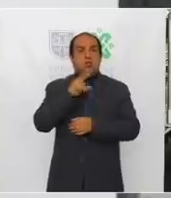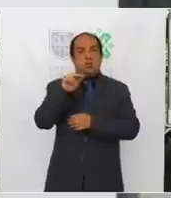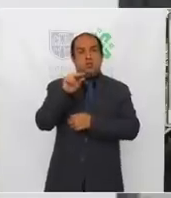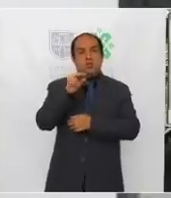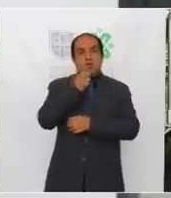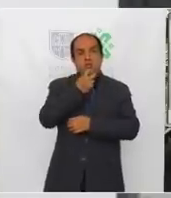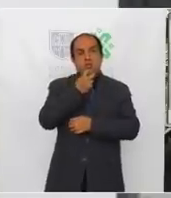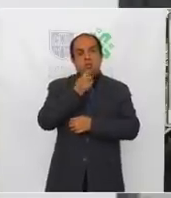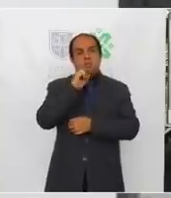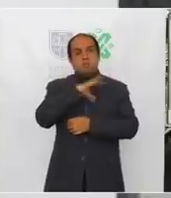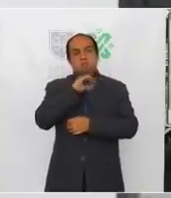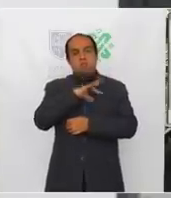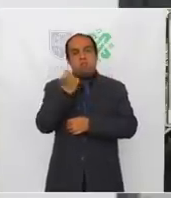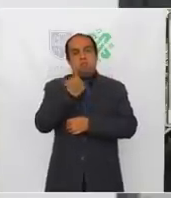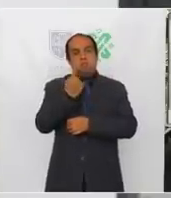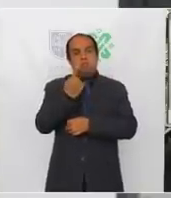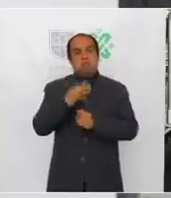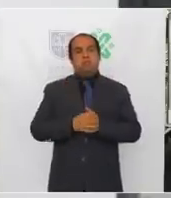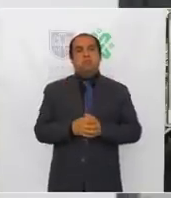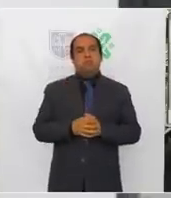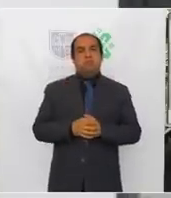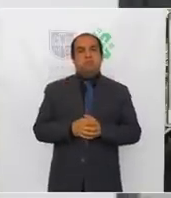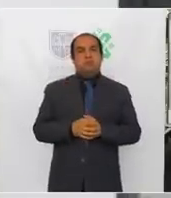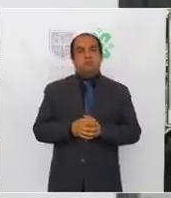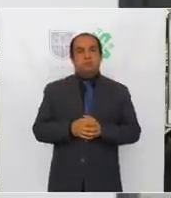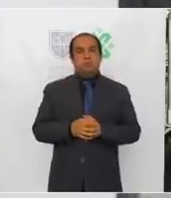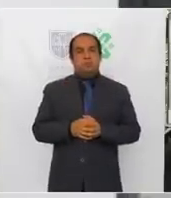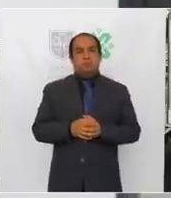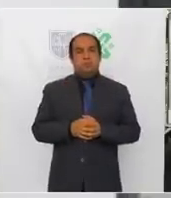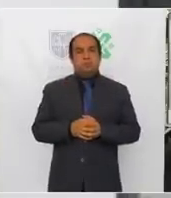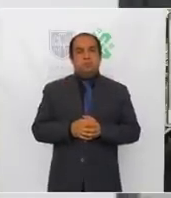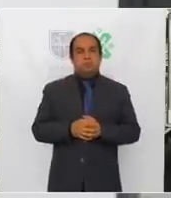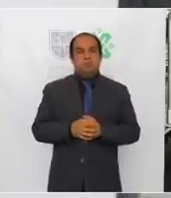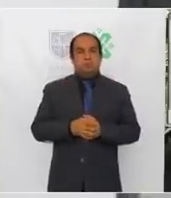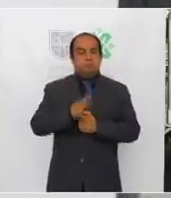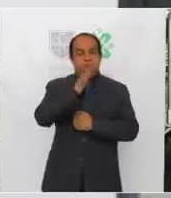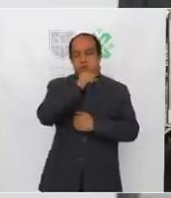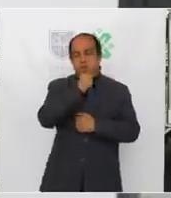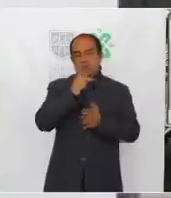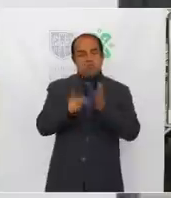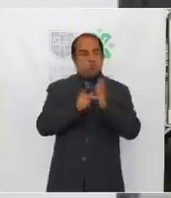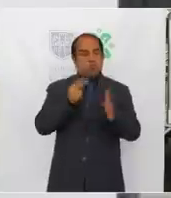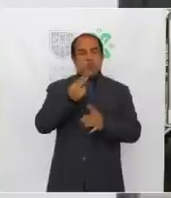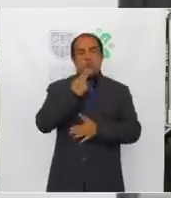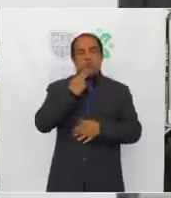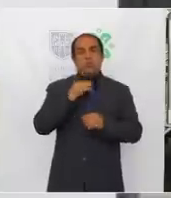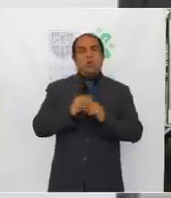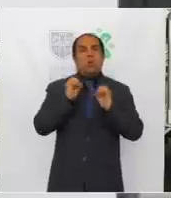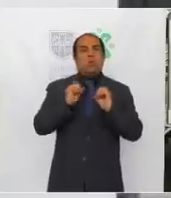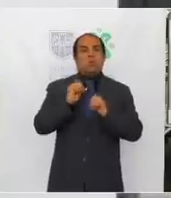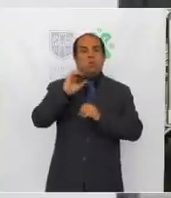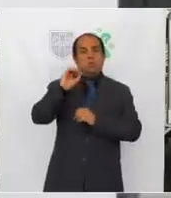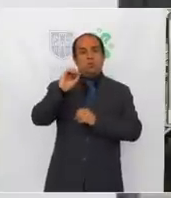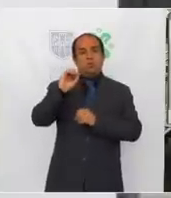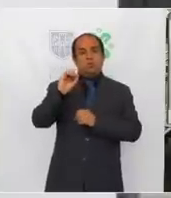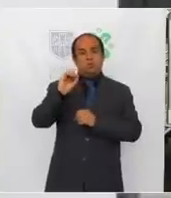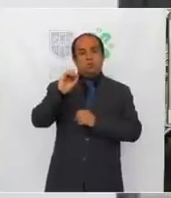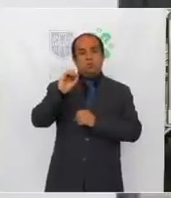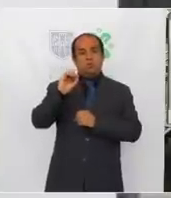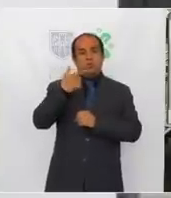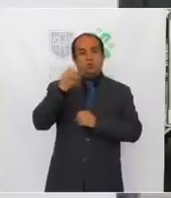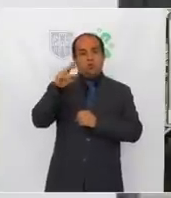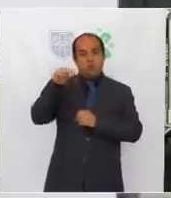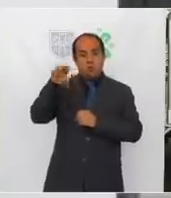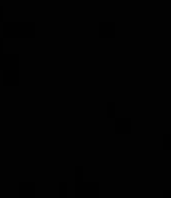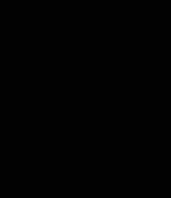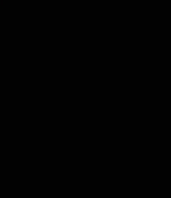residuos que finalmente no tienen la posibilidad de reciclaje o los orgánicos que van a tener otro